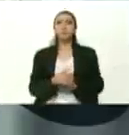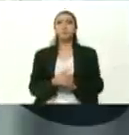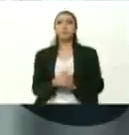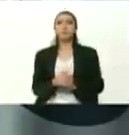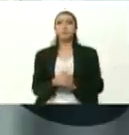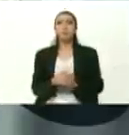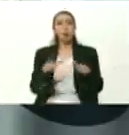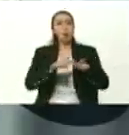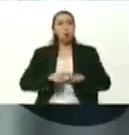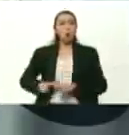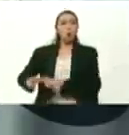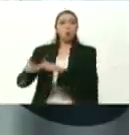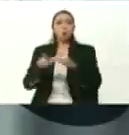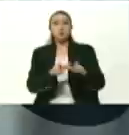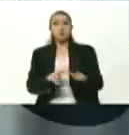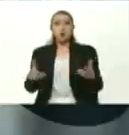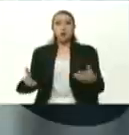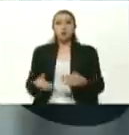fatídicamente